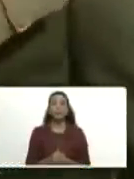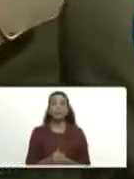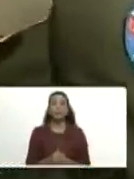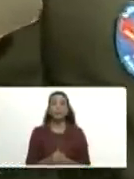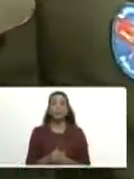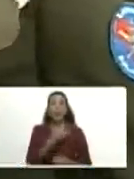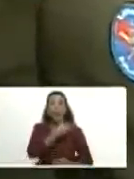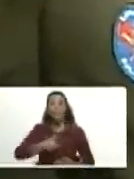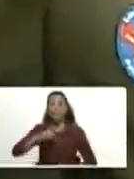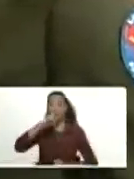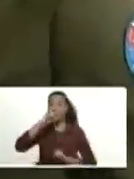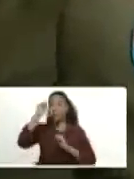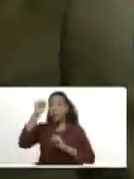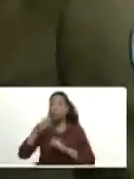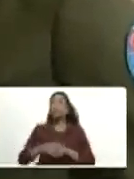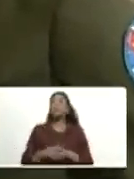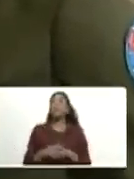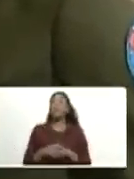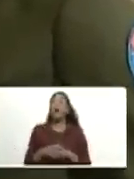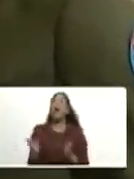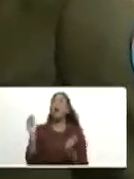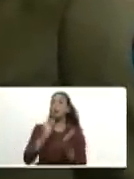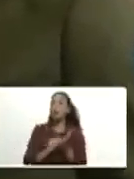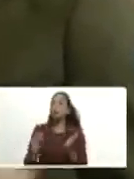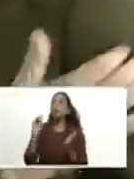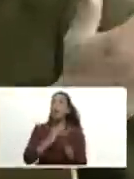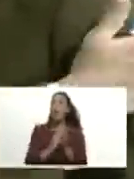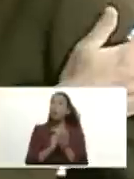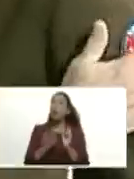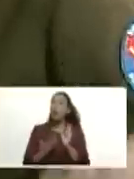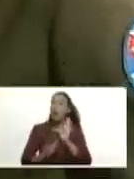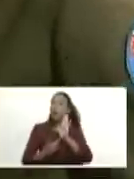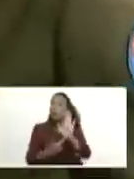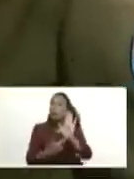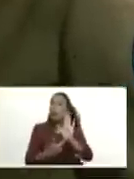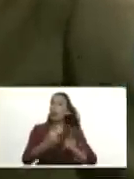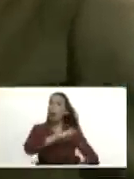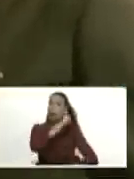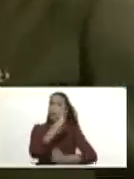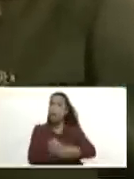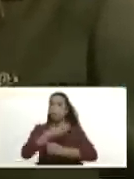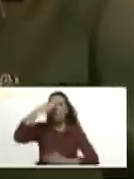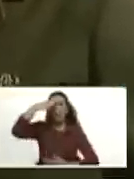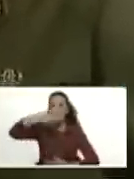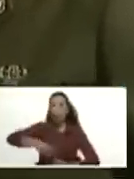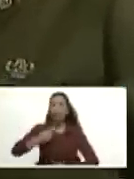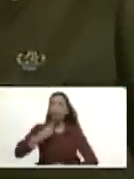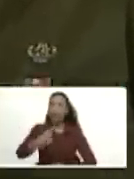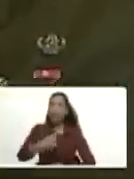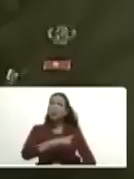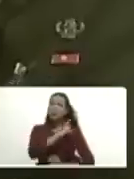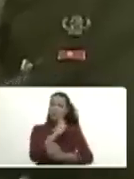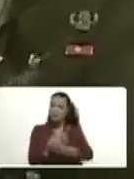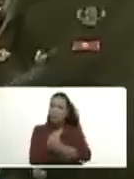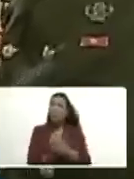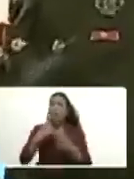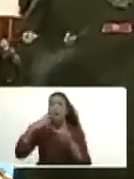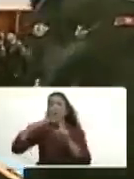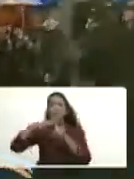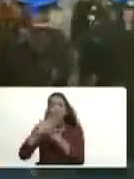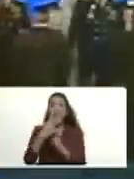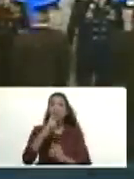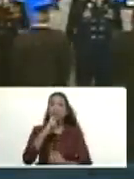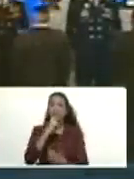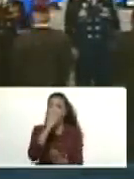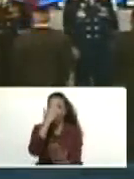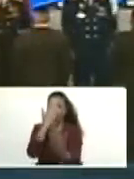El presidente Nicolás Maduro Moros en reiteradas ocasiones ha destacado la fortaleza de la Fuerza Armada Nacional Bolivariana ante las circunstancias que ha